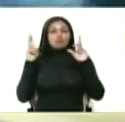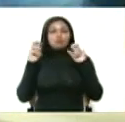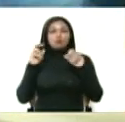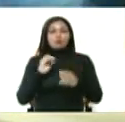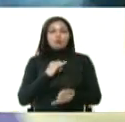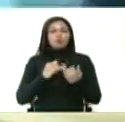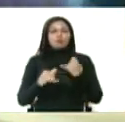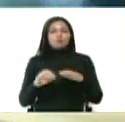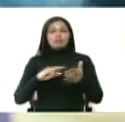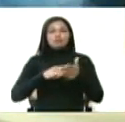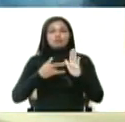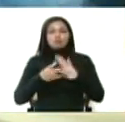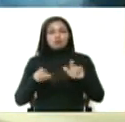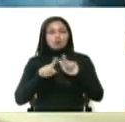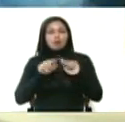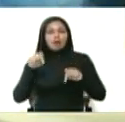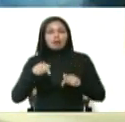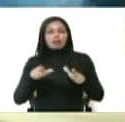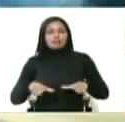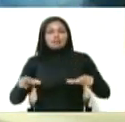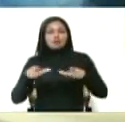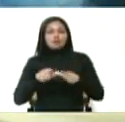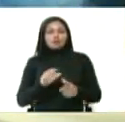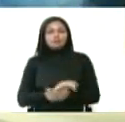última tecnología, aquí en este